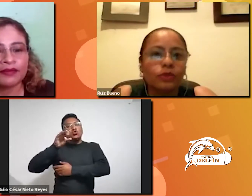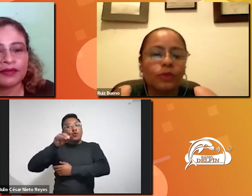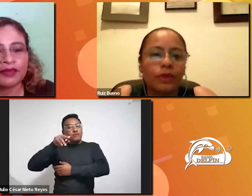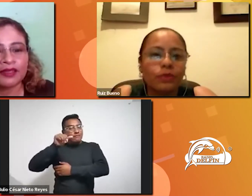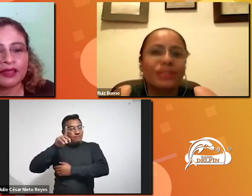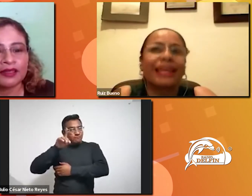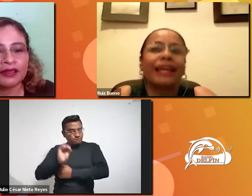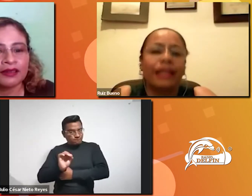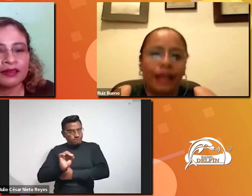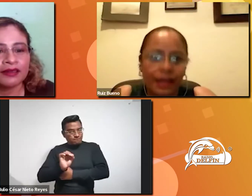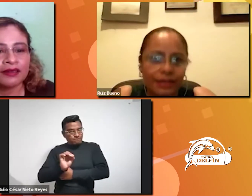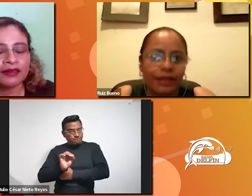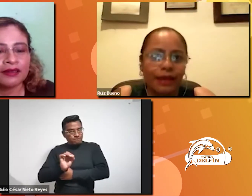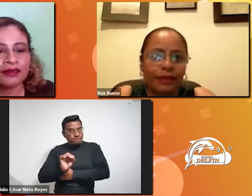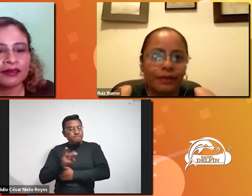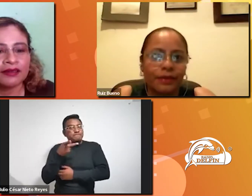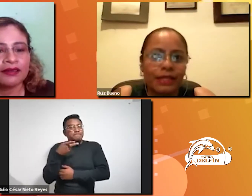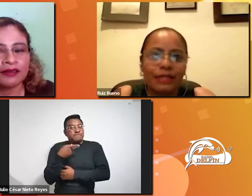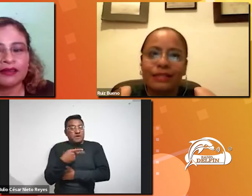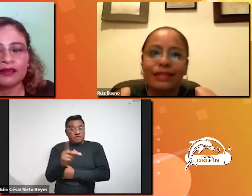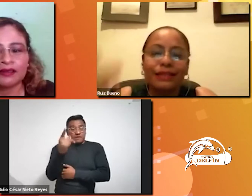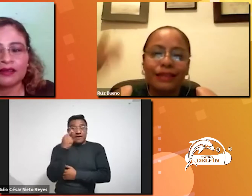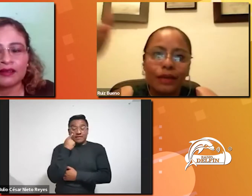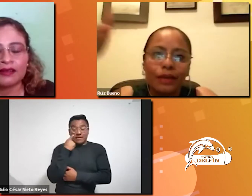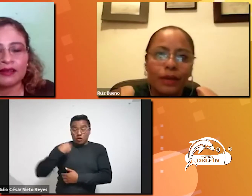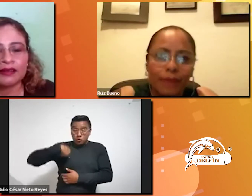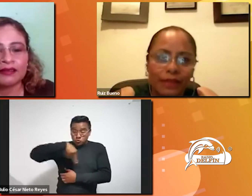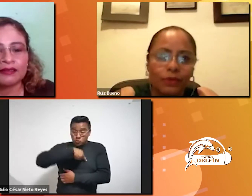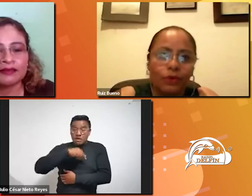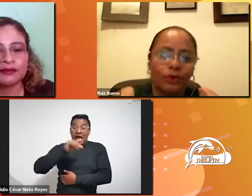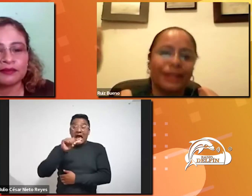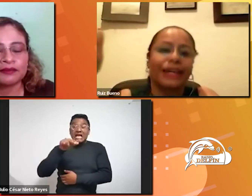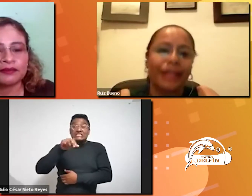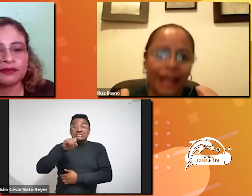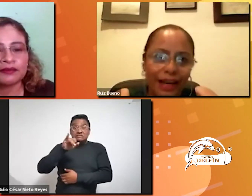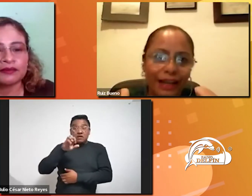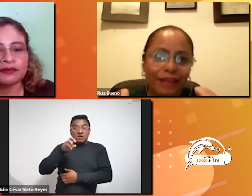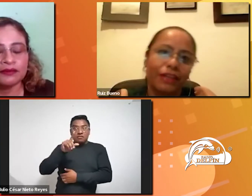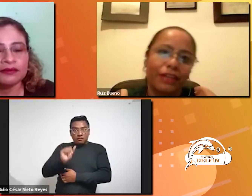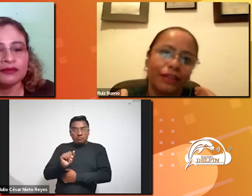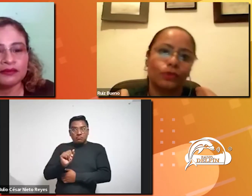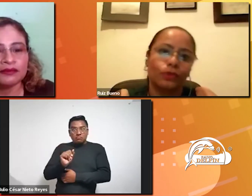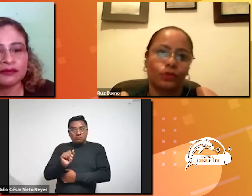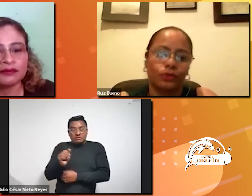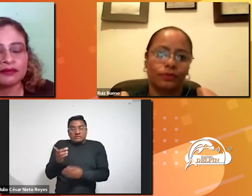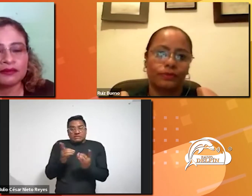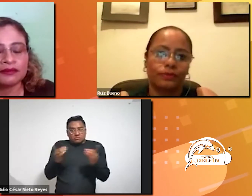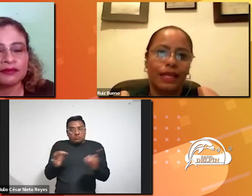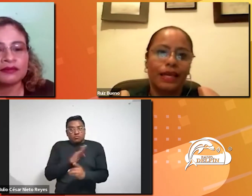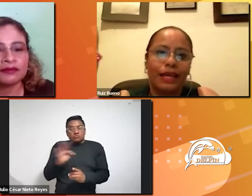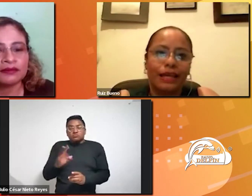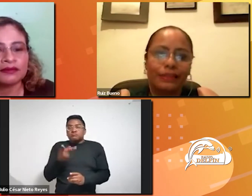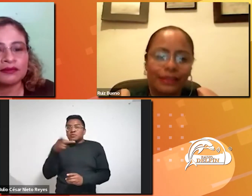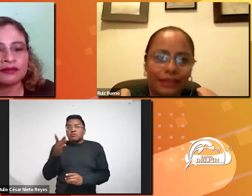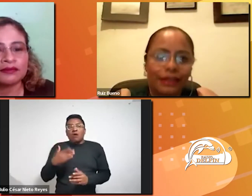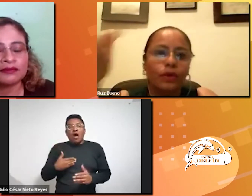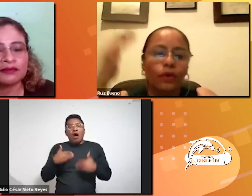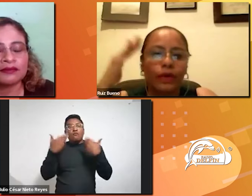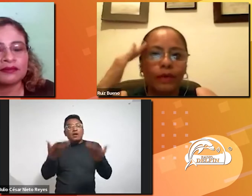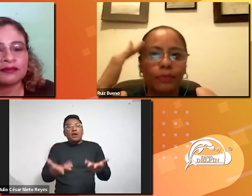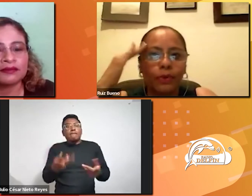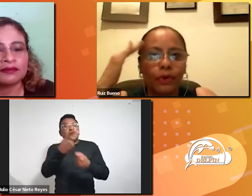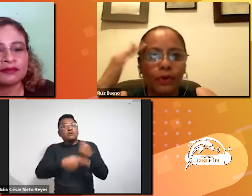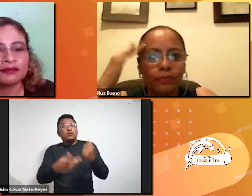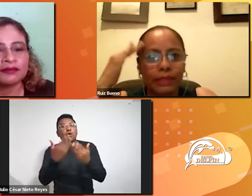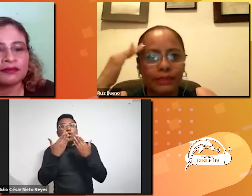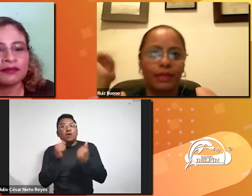Nosotros podemos generar ansiedad sin tener un evento real frente a nosotros. Es decir, con